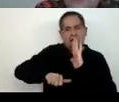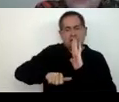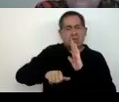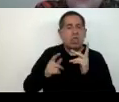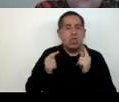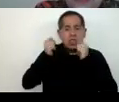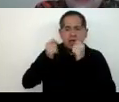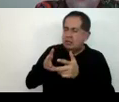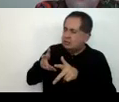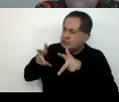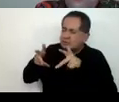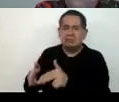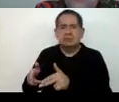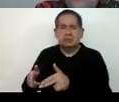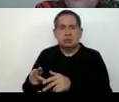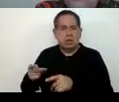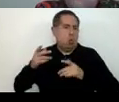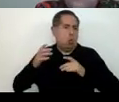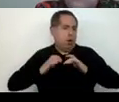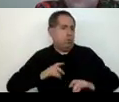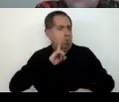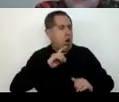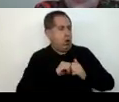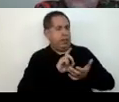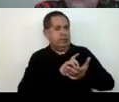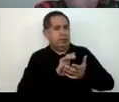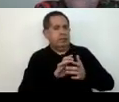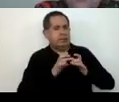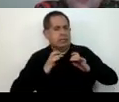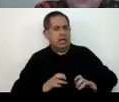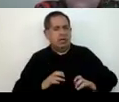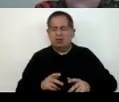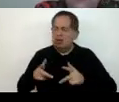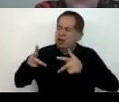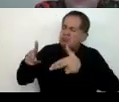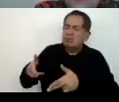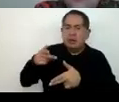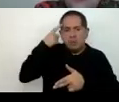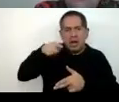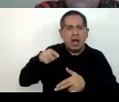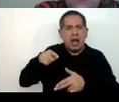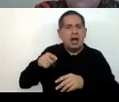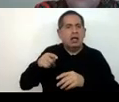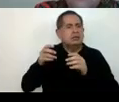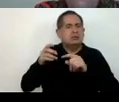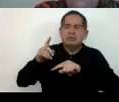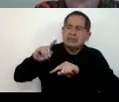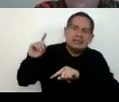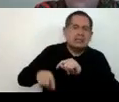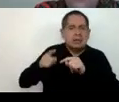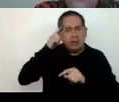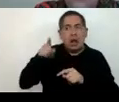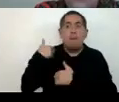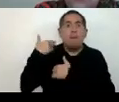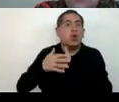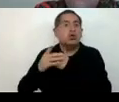invasiva e inadmisible en el cuerpo de una mujer con discapacidad con la finalidad de evitar un embarazo de manera desinformada,